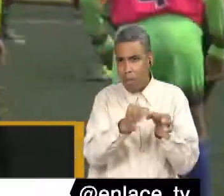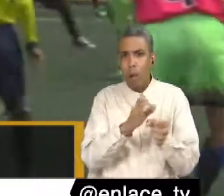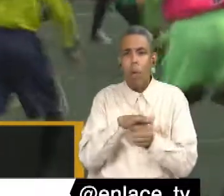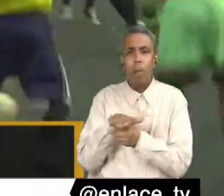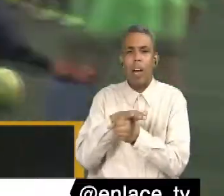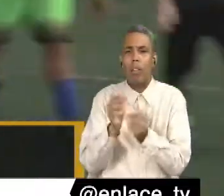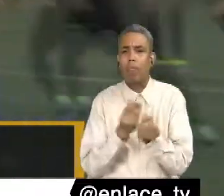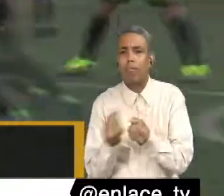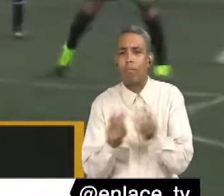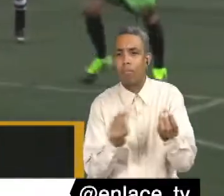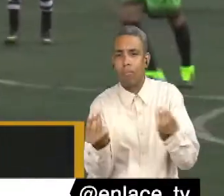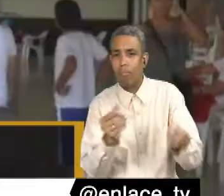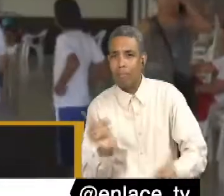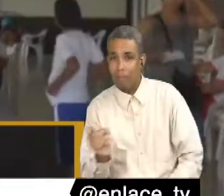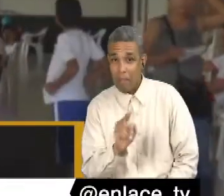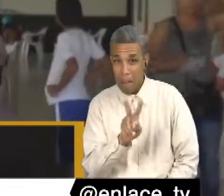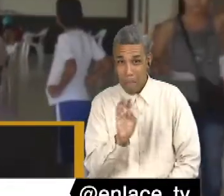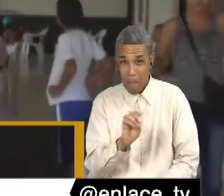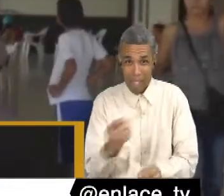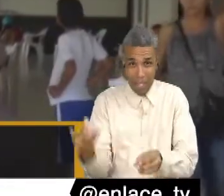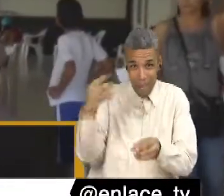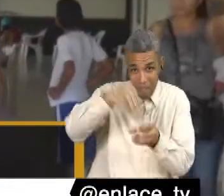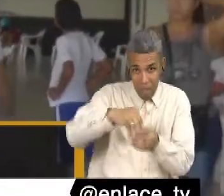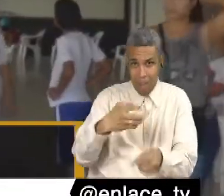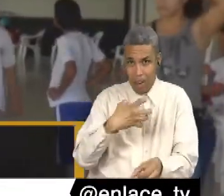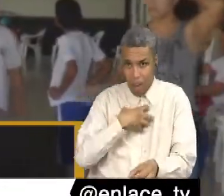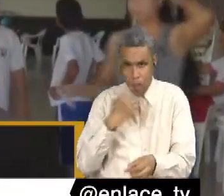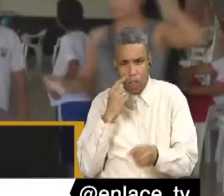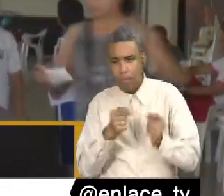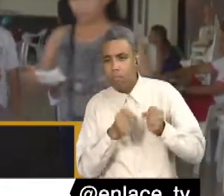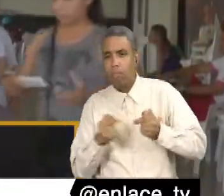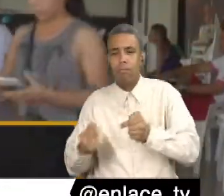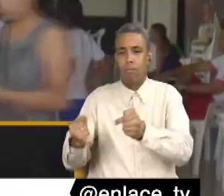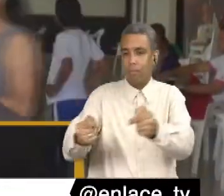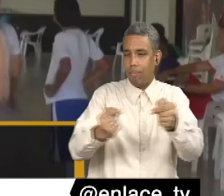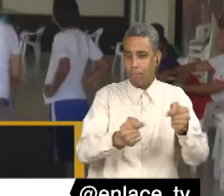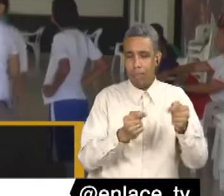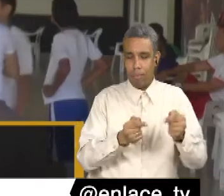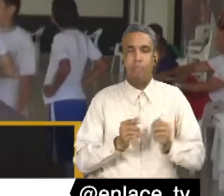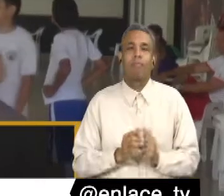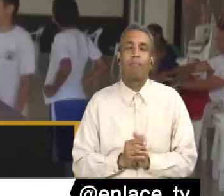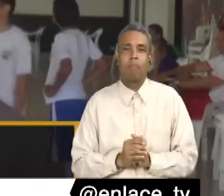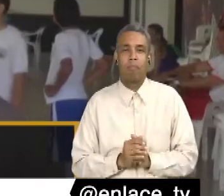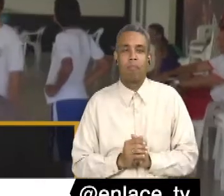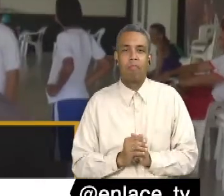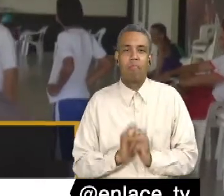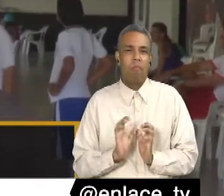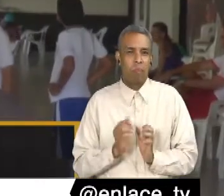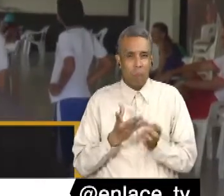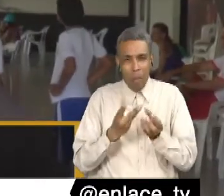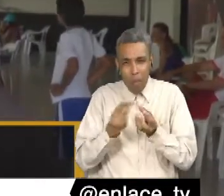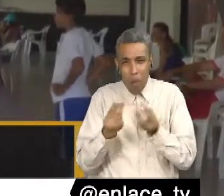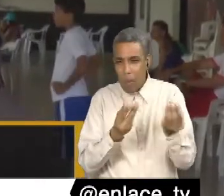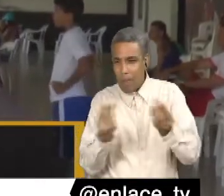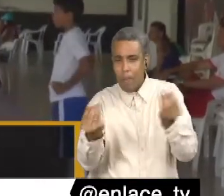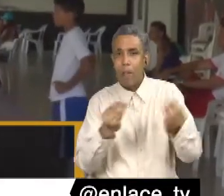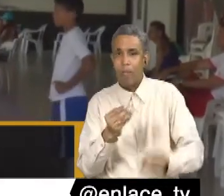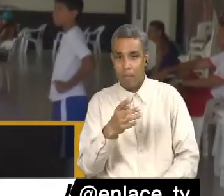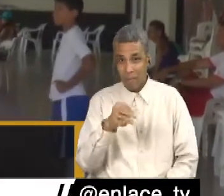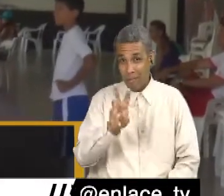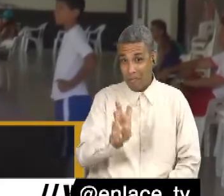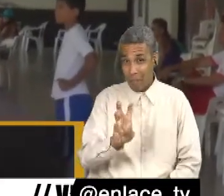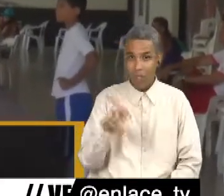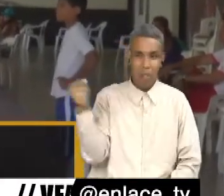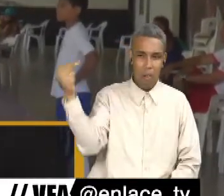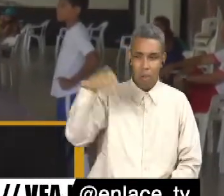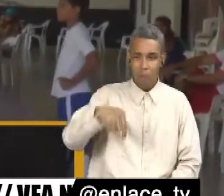etapa. Una fecha más, la cual han hecho presencia hoy 18 equipos para cumplir